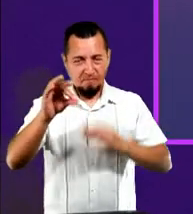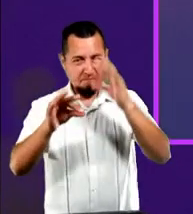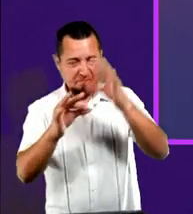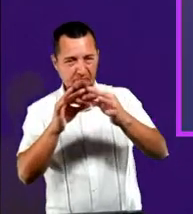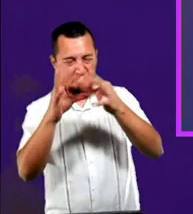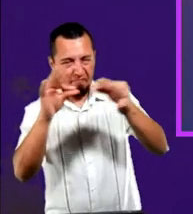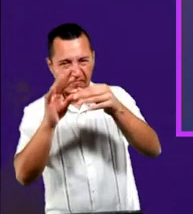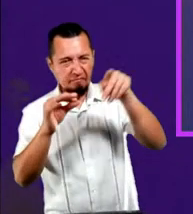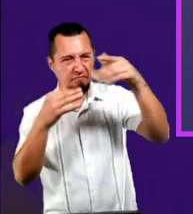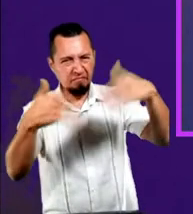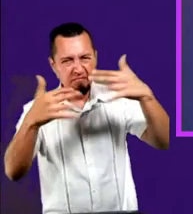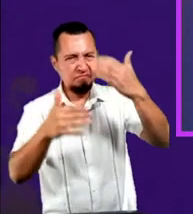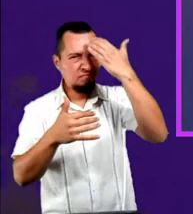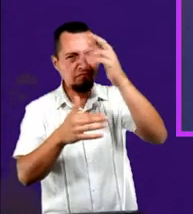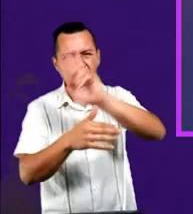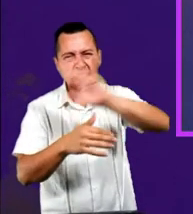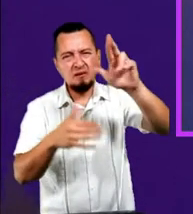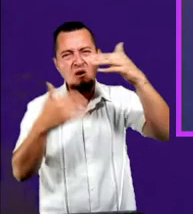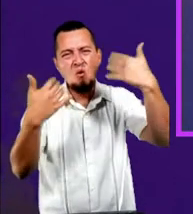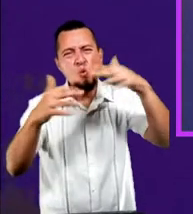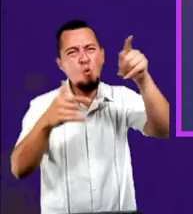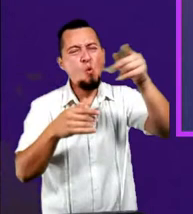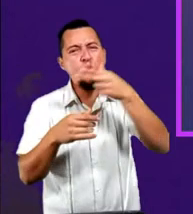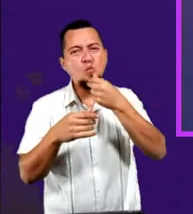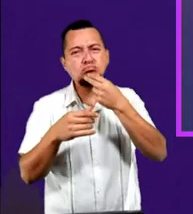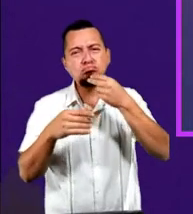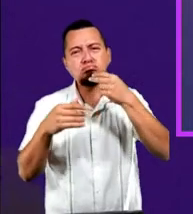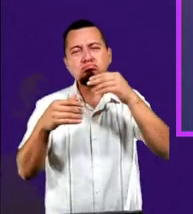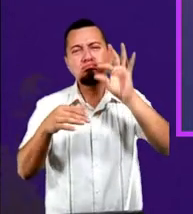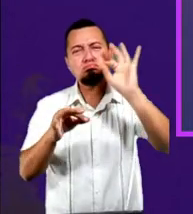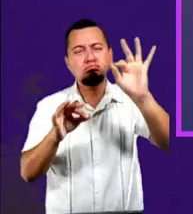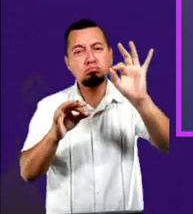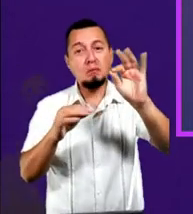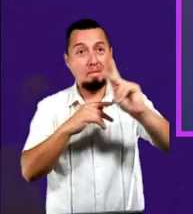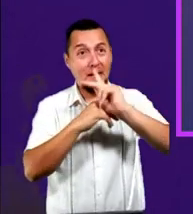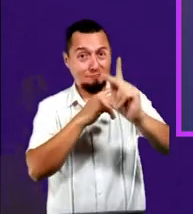jurídico en este país. Otero nace en